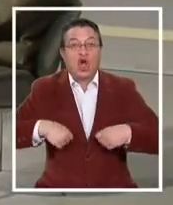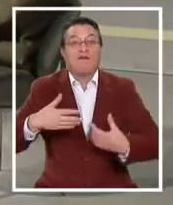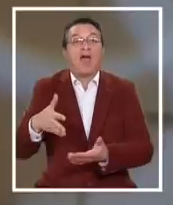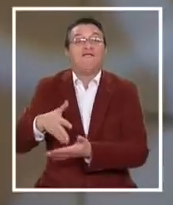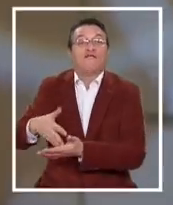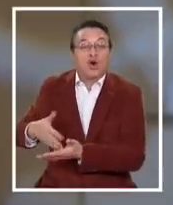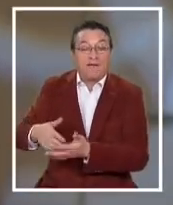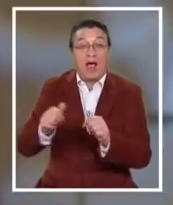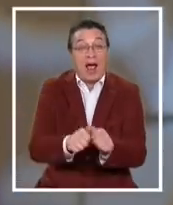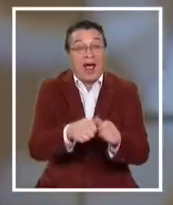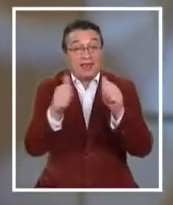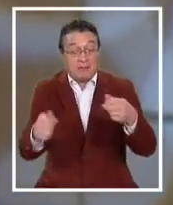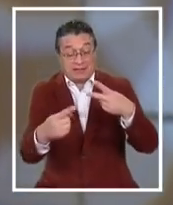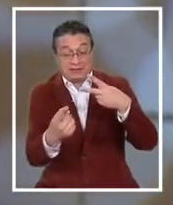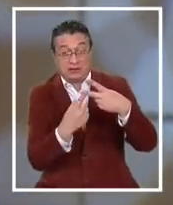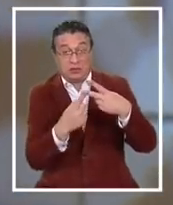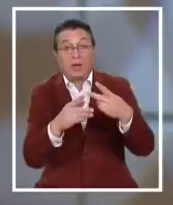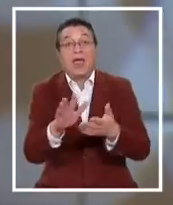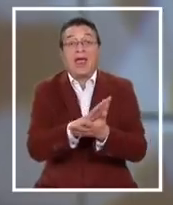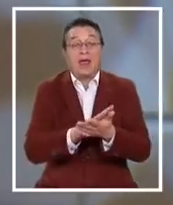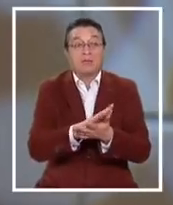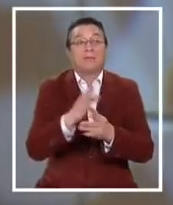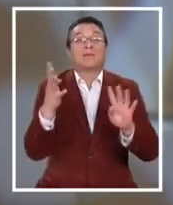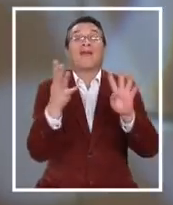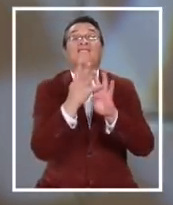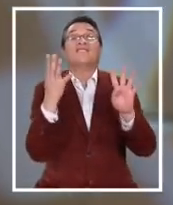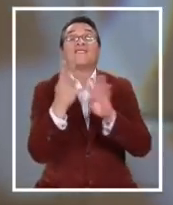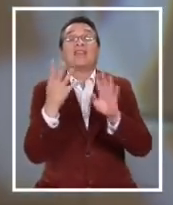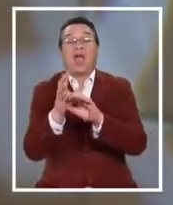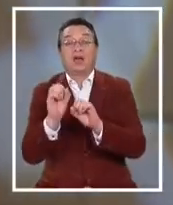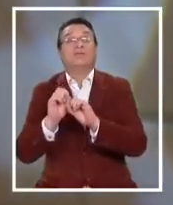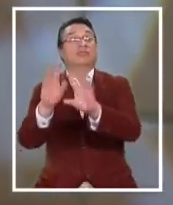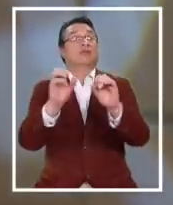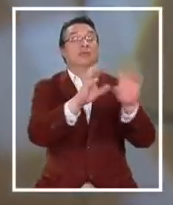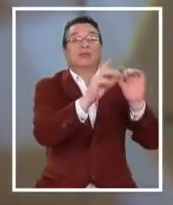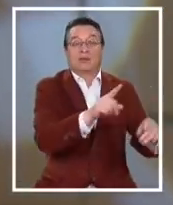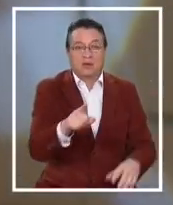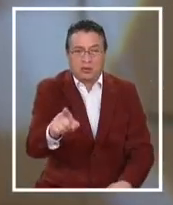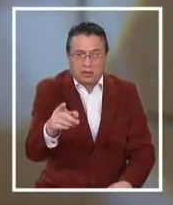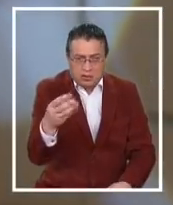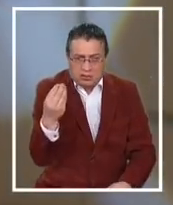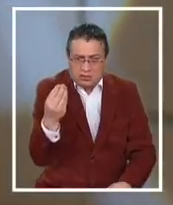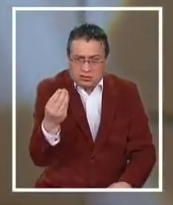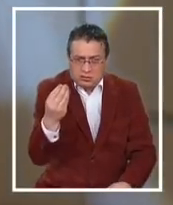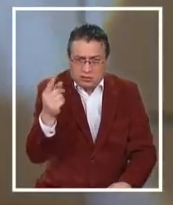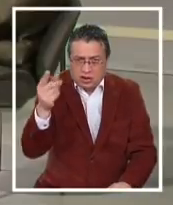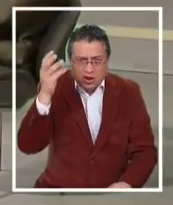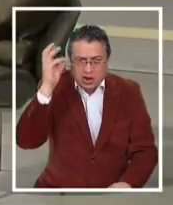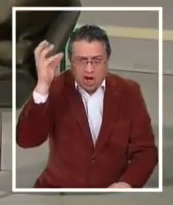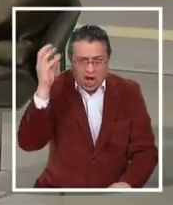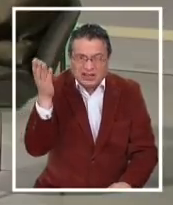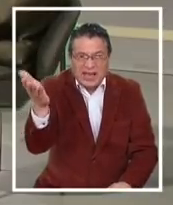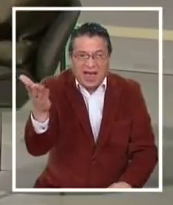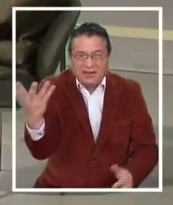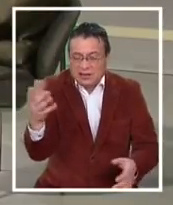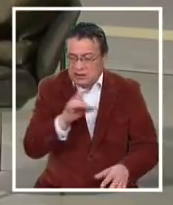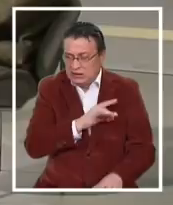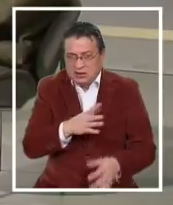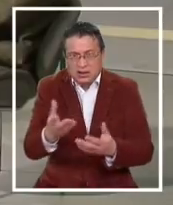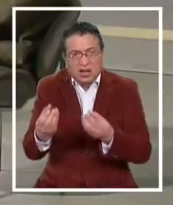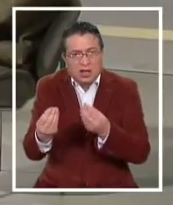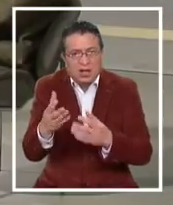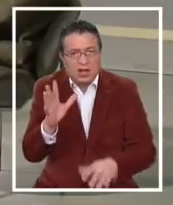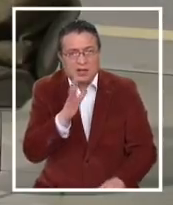vulnerables. Y en segundo lugar, como ejemplo, lo de las ferias con delivery. Significa que no conocen el Chile que están gobernando. Entonces, eso es un problema grande. La